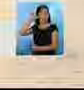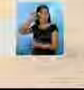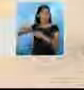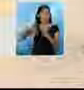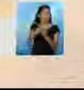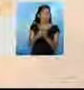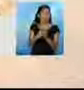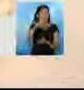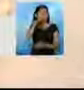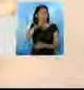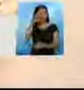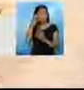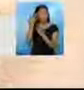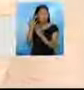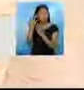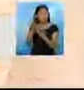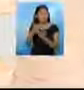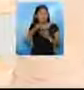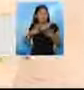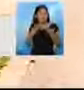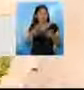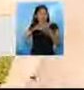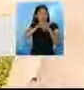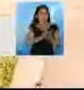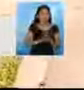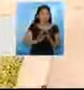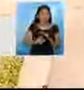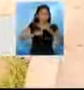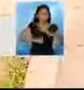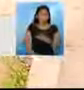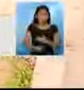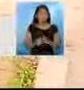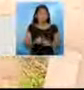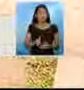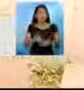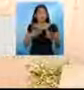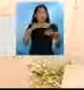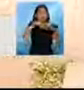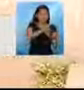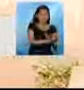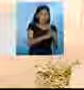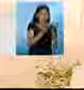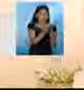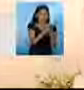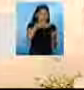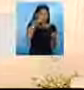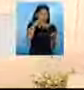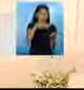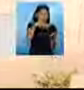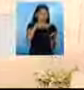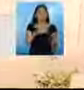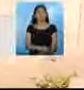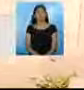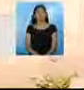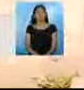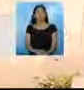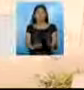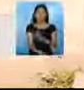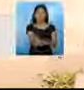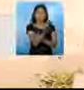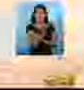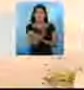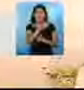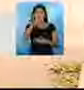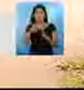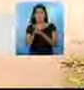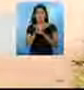una vacante para que sus hijos puedan estudiar en este colegio, la mayoría en el turno de la mañana, y eso